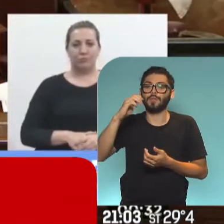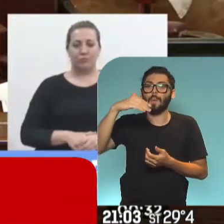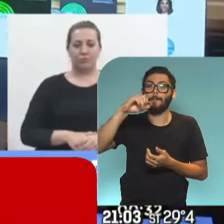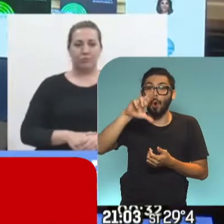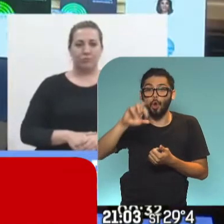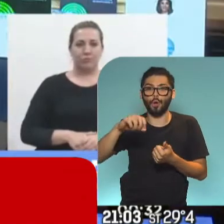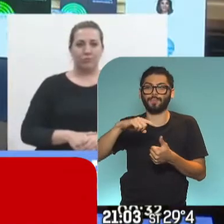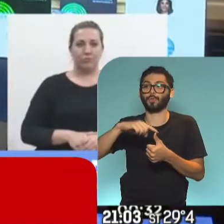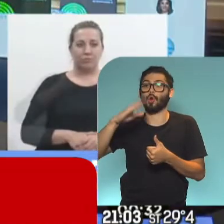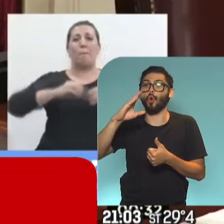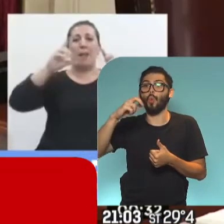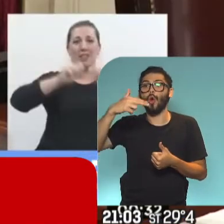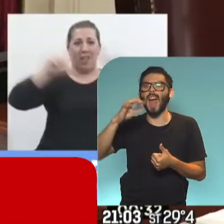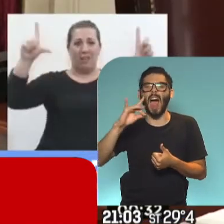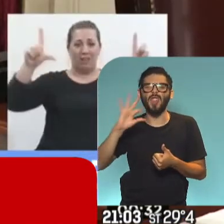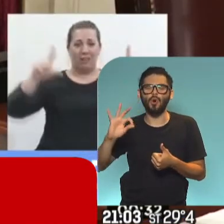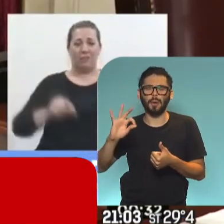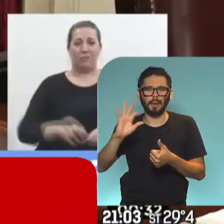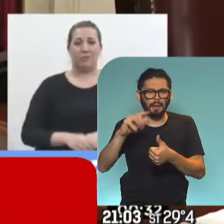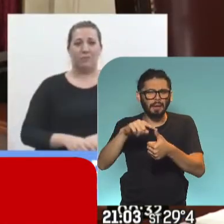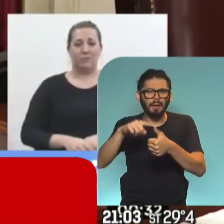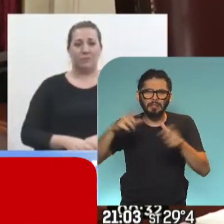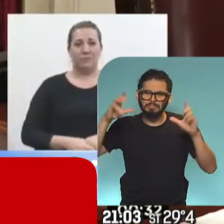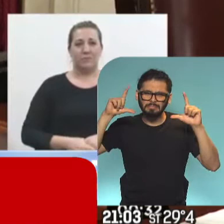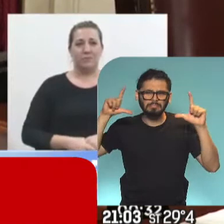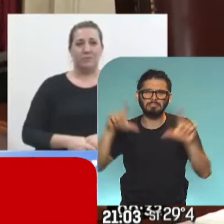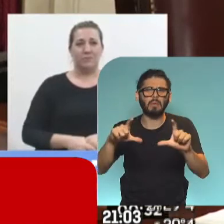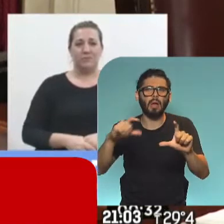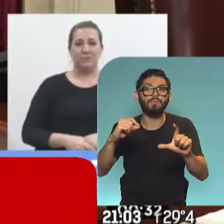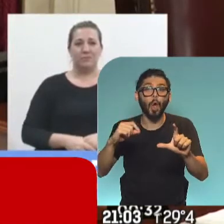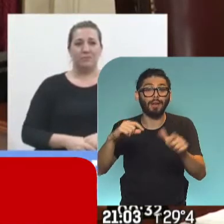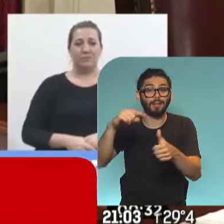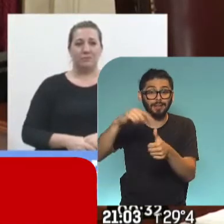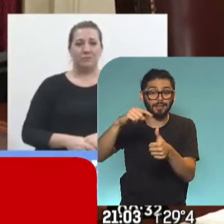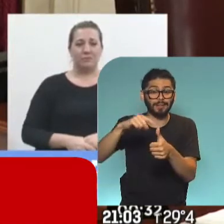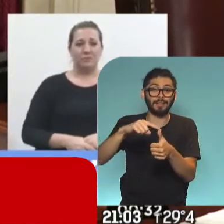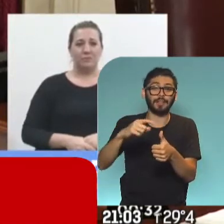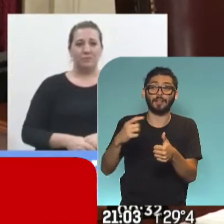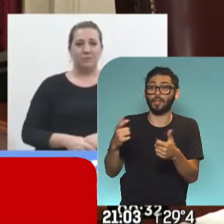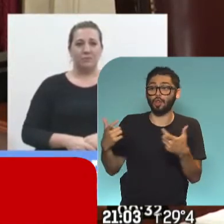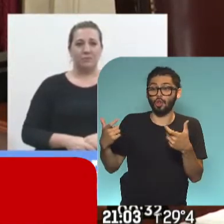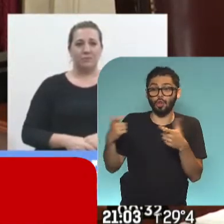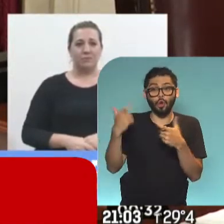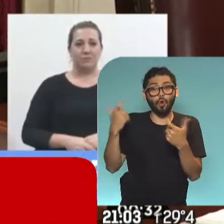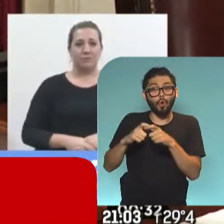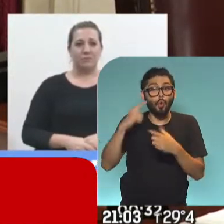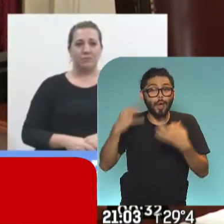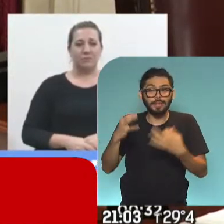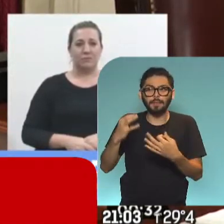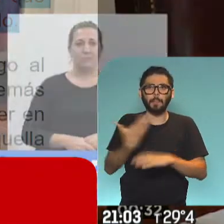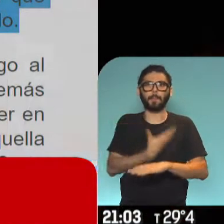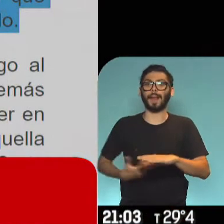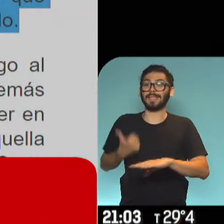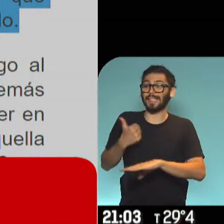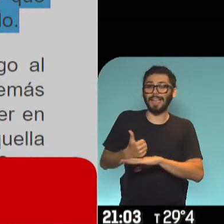más importante, ¿por qué apunta contra Lorenzetti? Porque dice que fue el presidente del cuerpo de la Corte hasta el 2018 y en